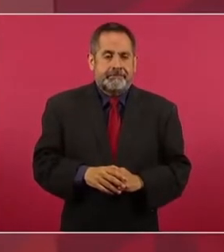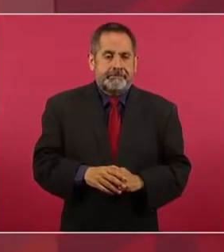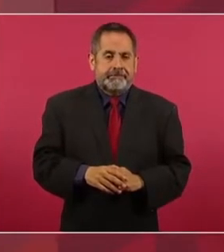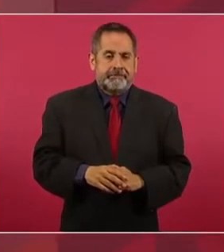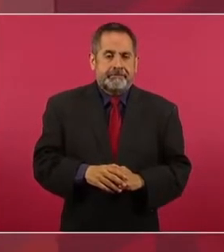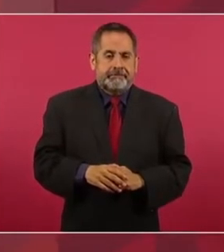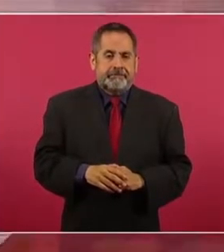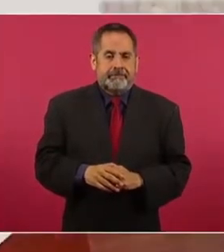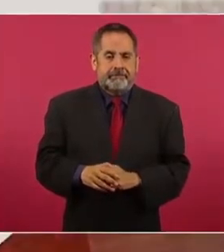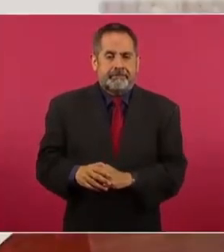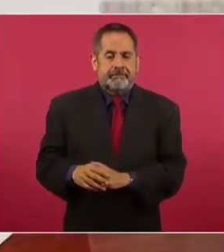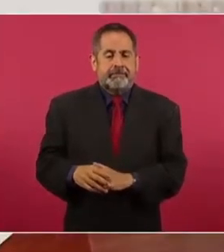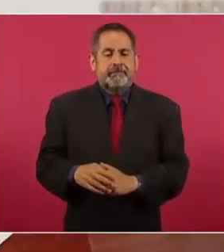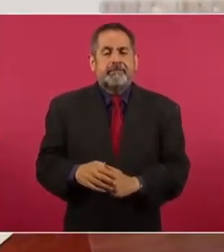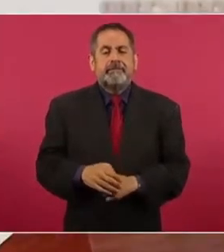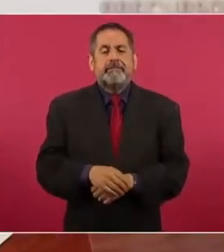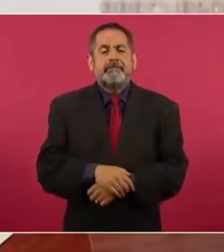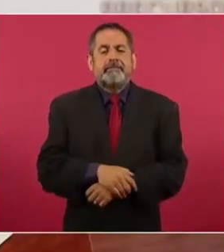Y leí